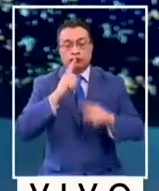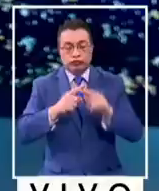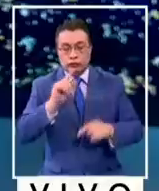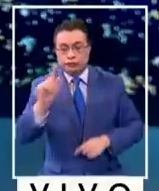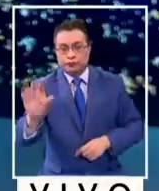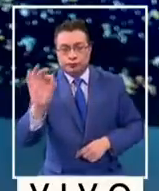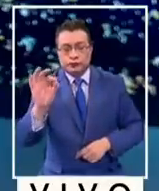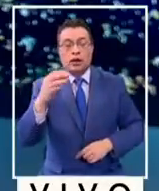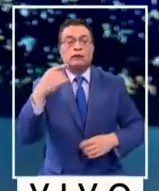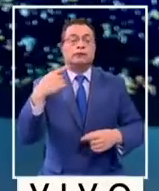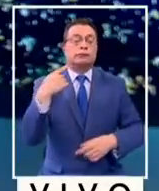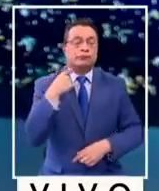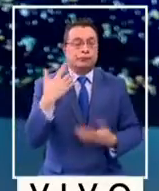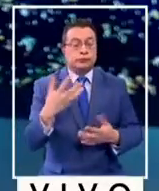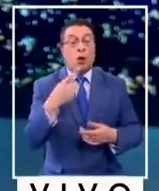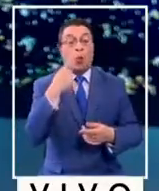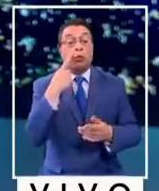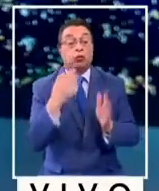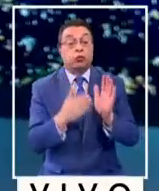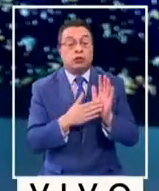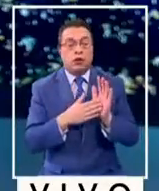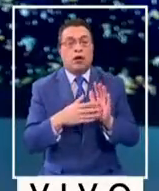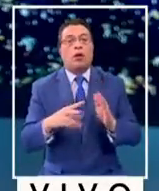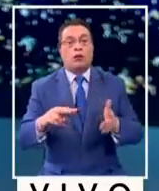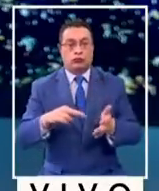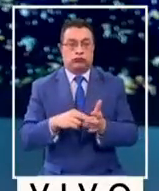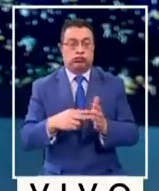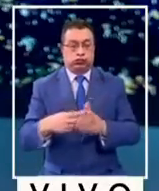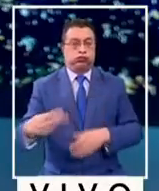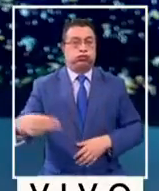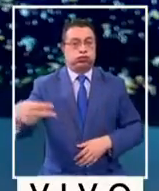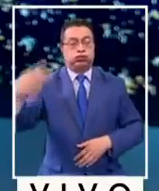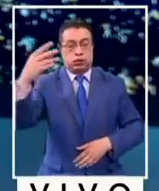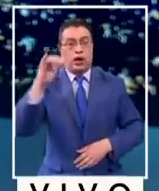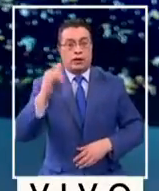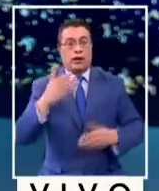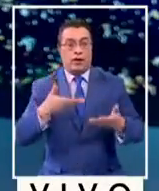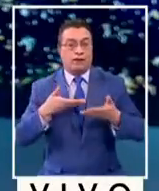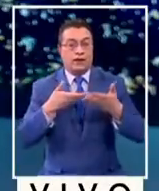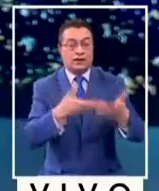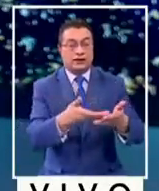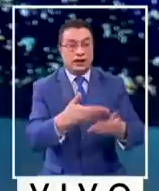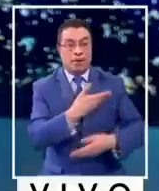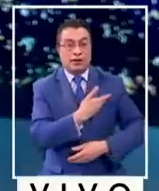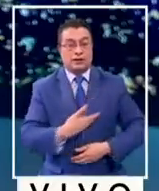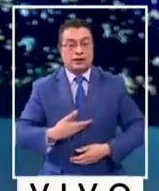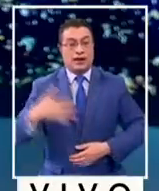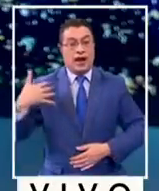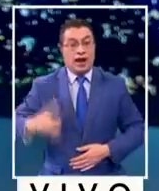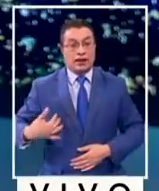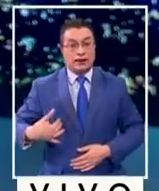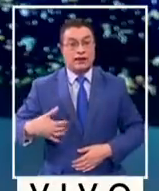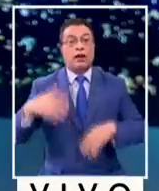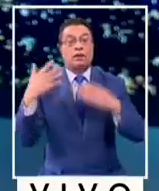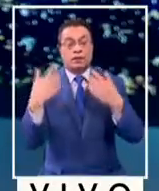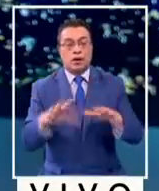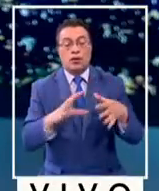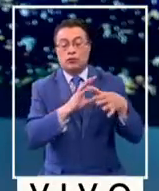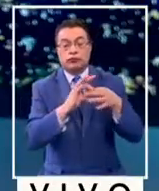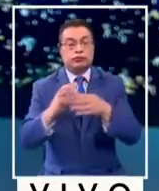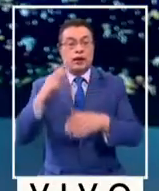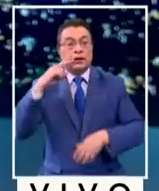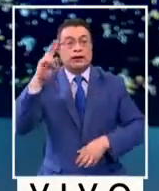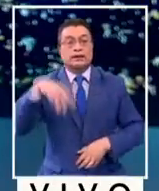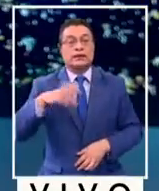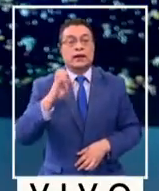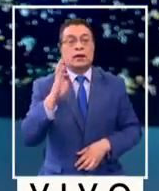nombrarlo. Prueba de ello es la polémica levantada y el hecho de que la visita del presidente a Argentina ocurra sin tener un embajador